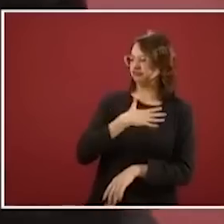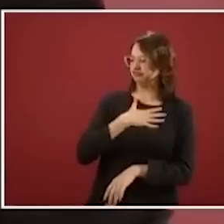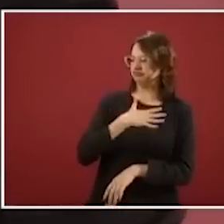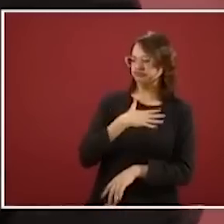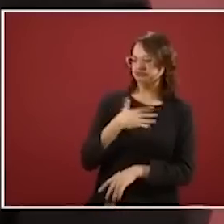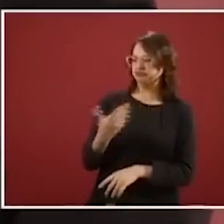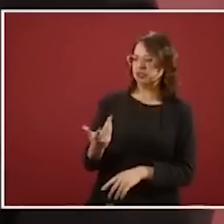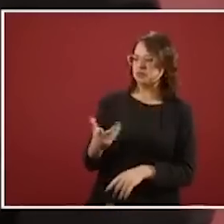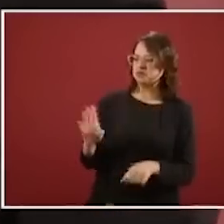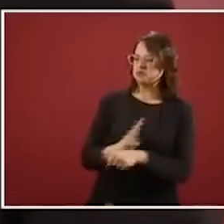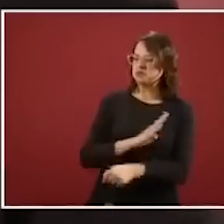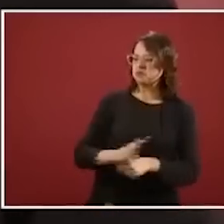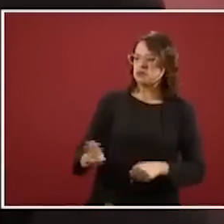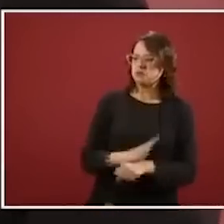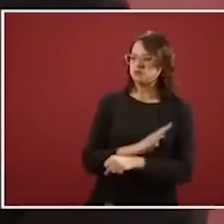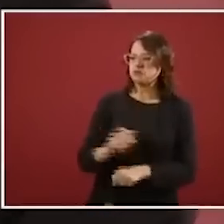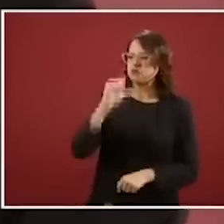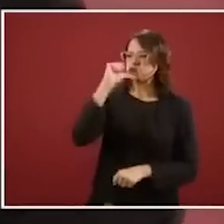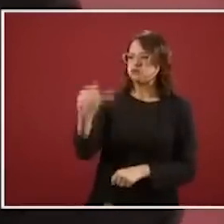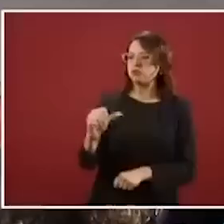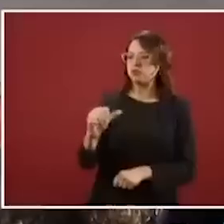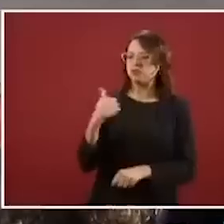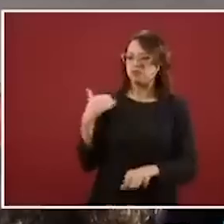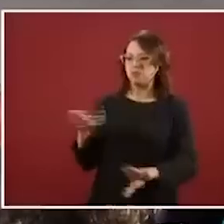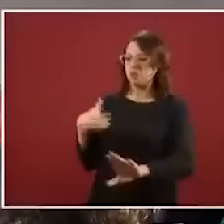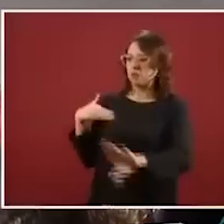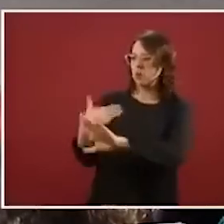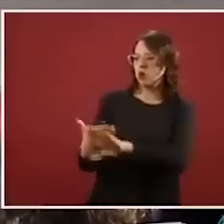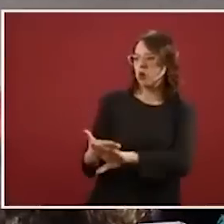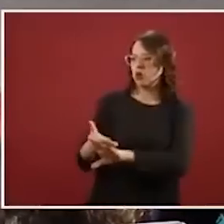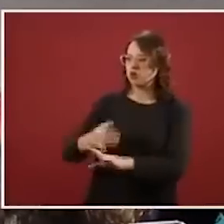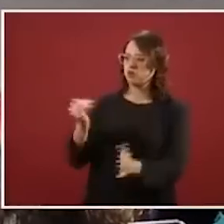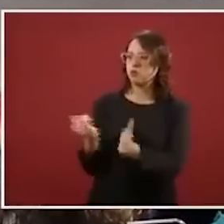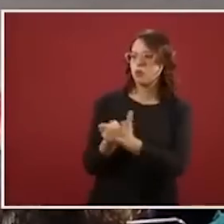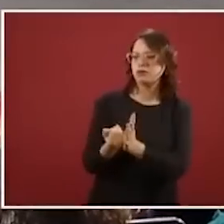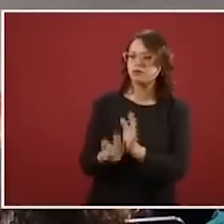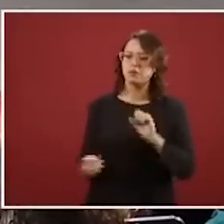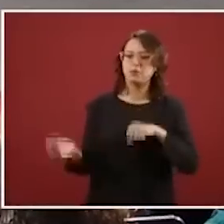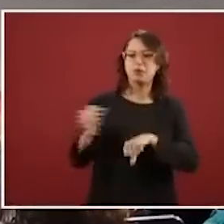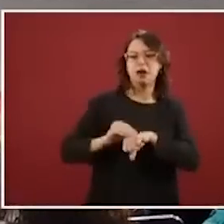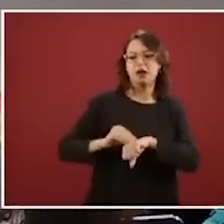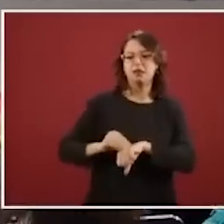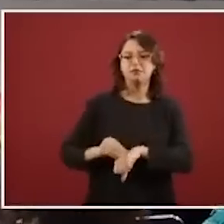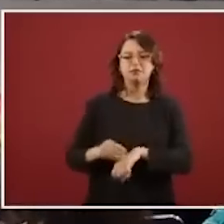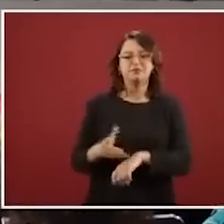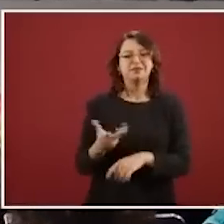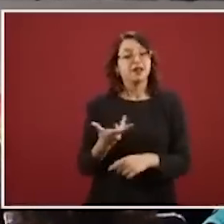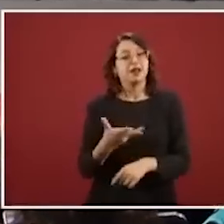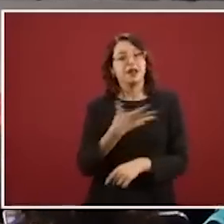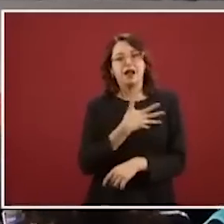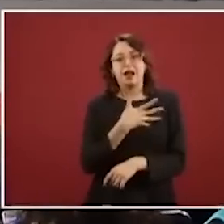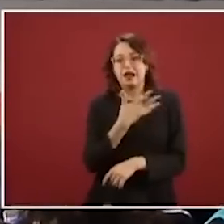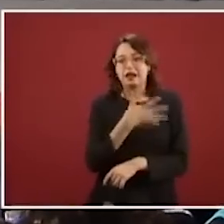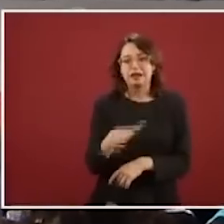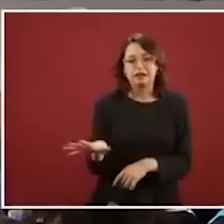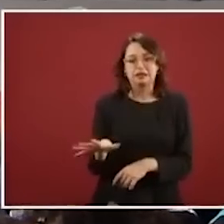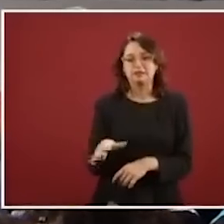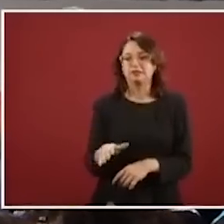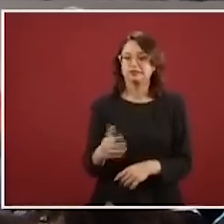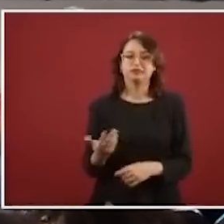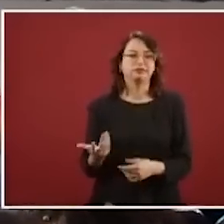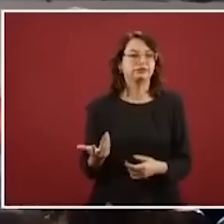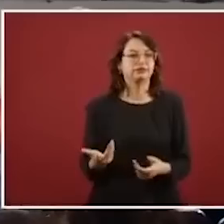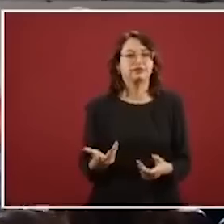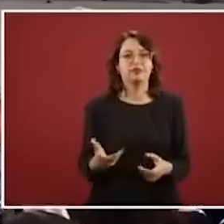algo o imponer un arancel contra cualquier producto o en general, y lo hemos vivido muy